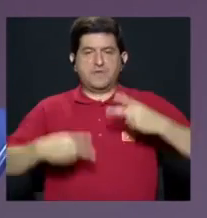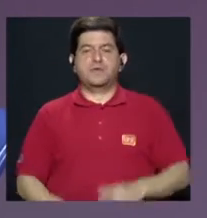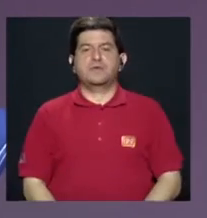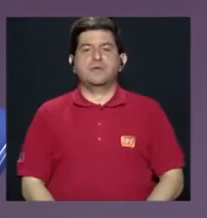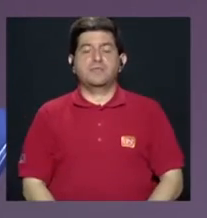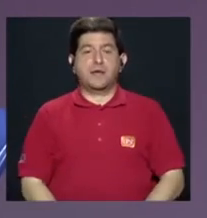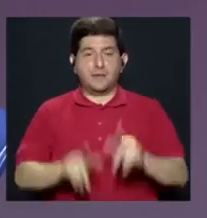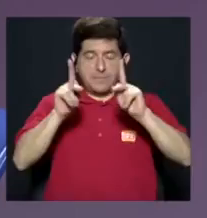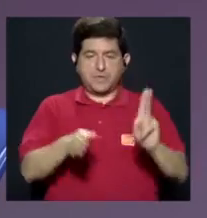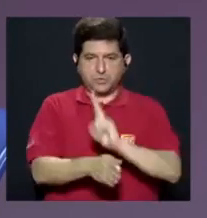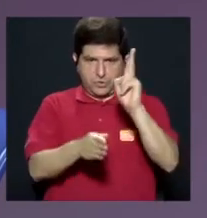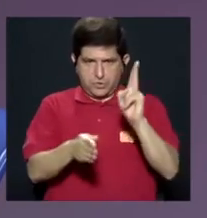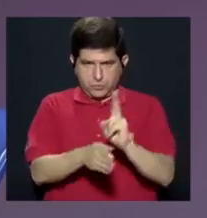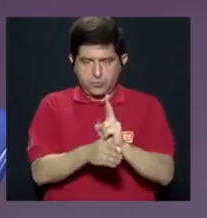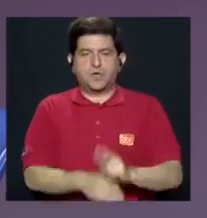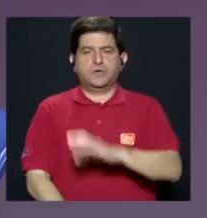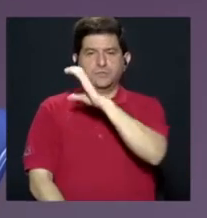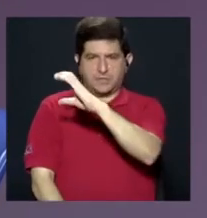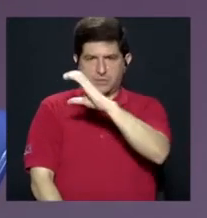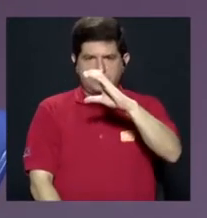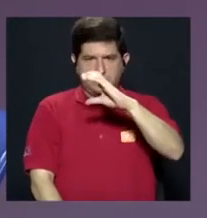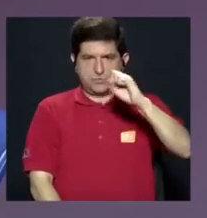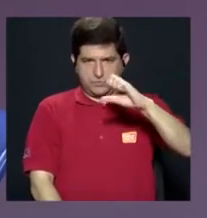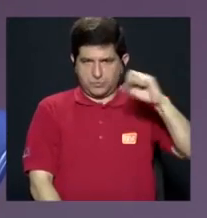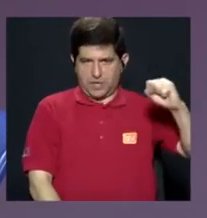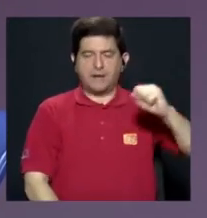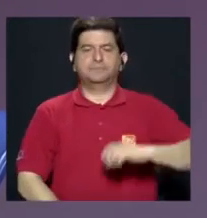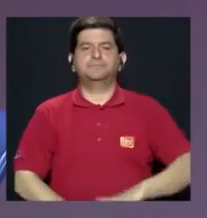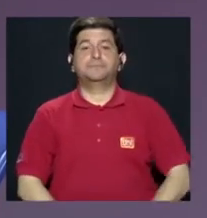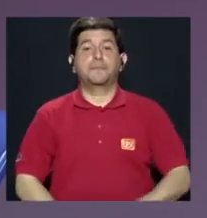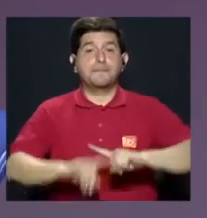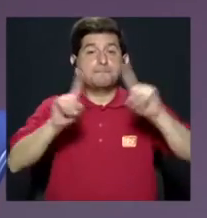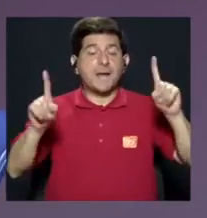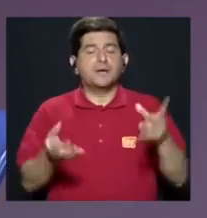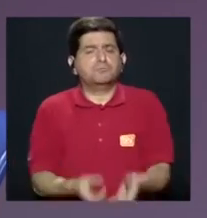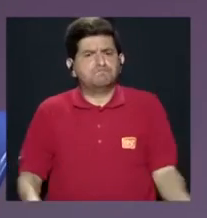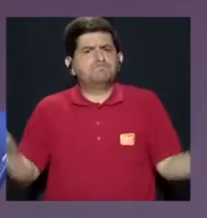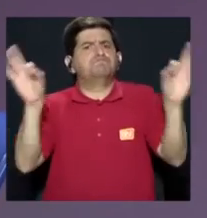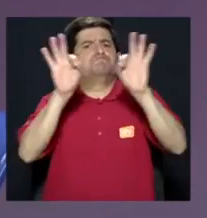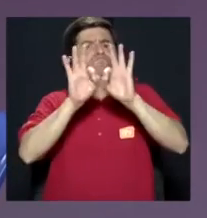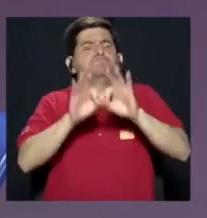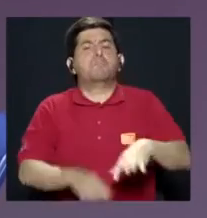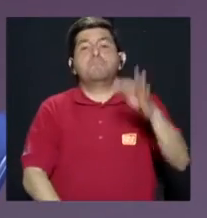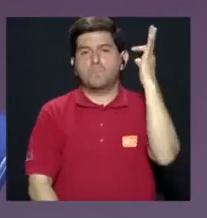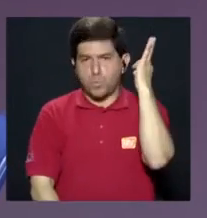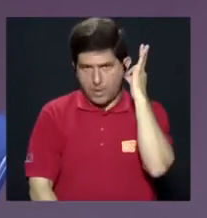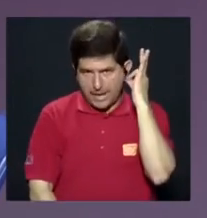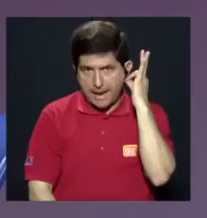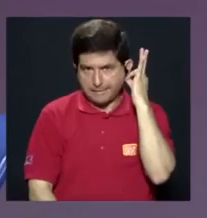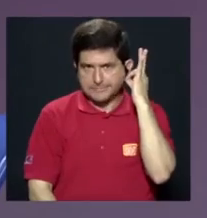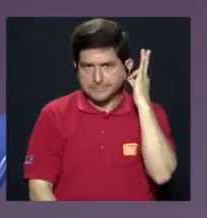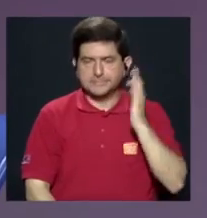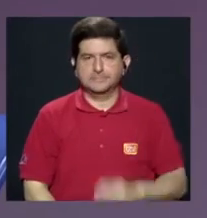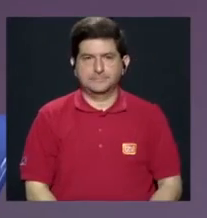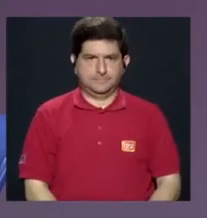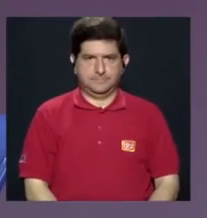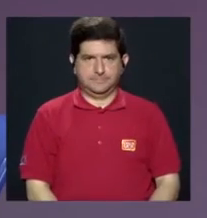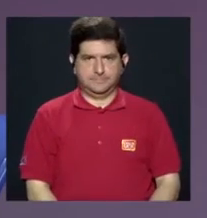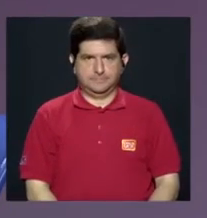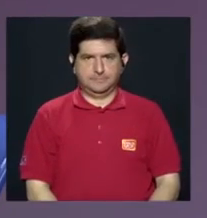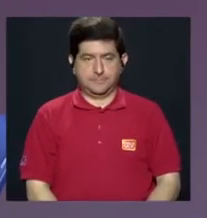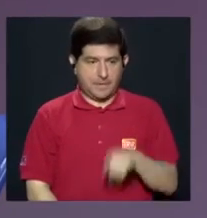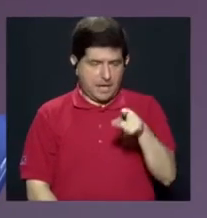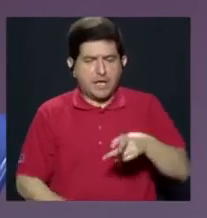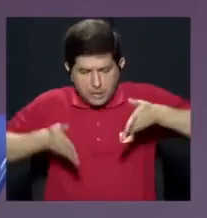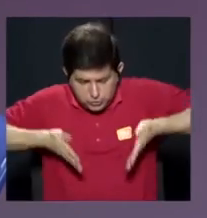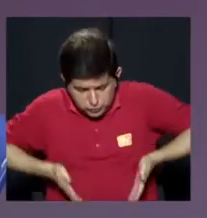los usuarios de la Caja Costarricense del Seguro Social, pero fundamentalmente de aquellas mujeres que han